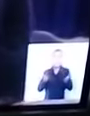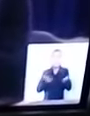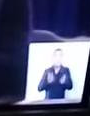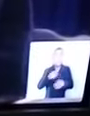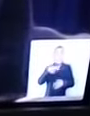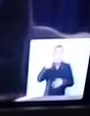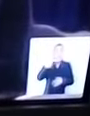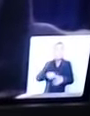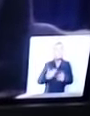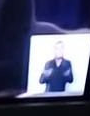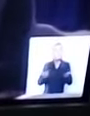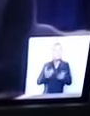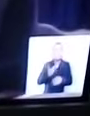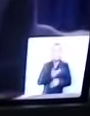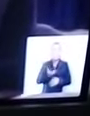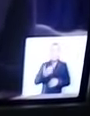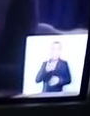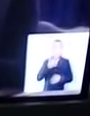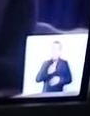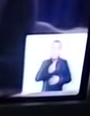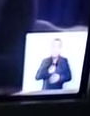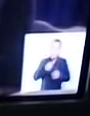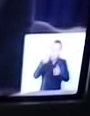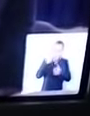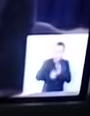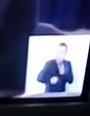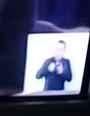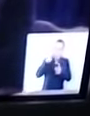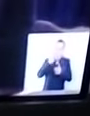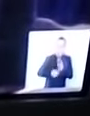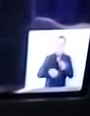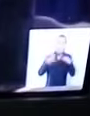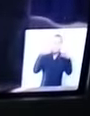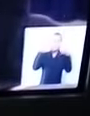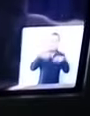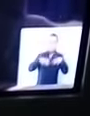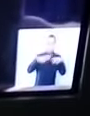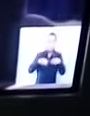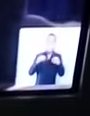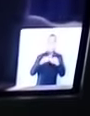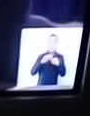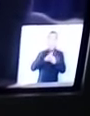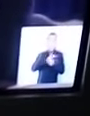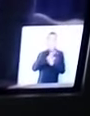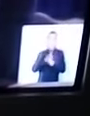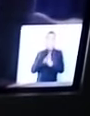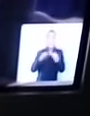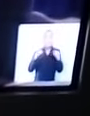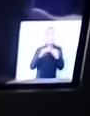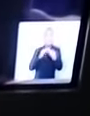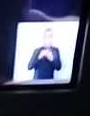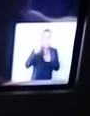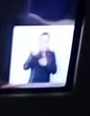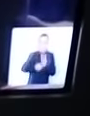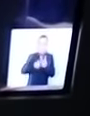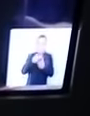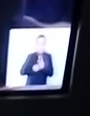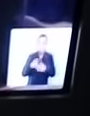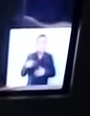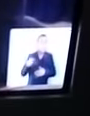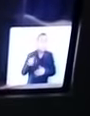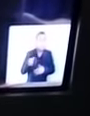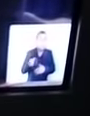también hay que ir luchando, no solo en tormentas, sino en pandemias, sino también en la digamos en el día a día